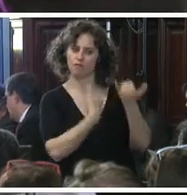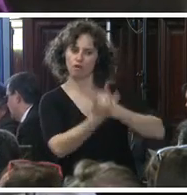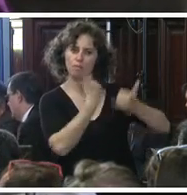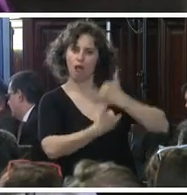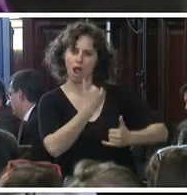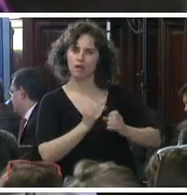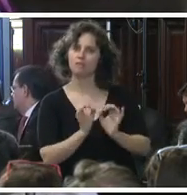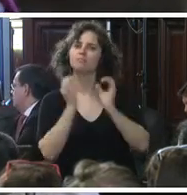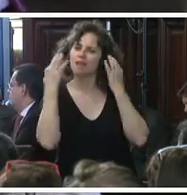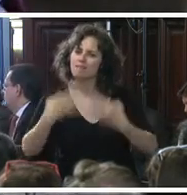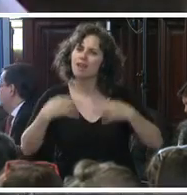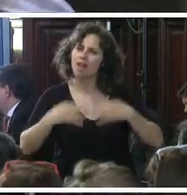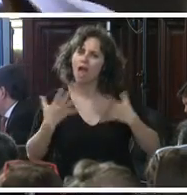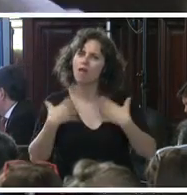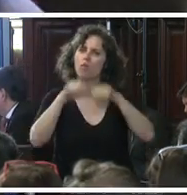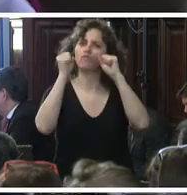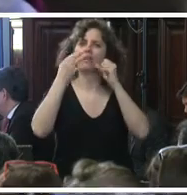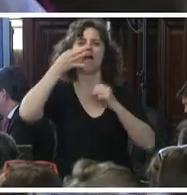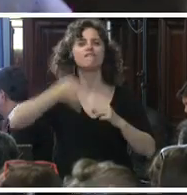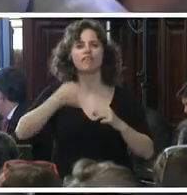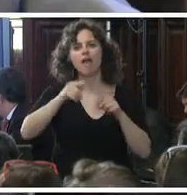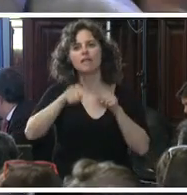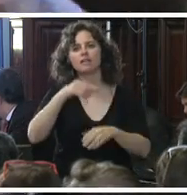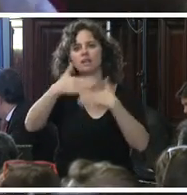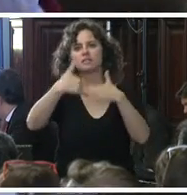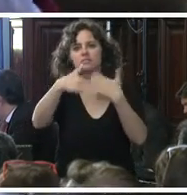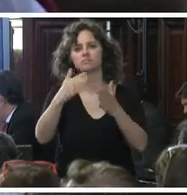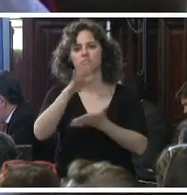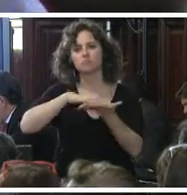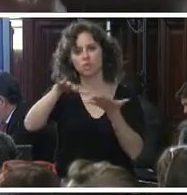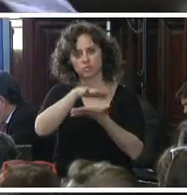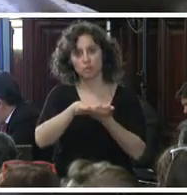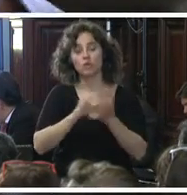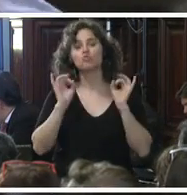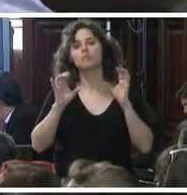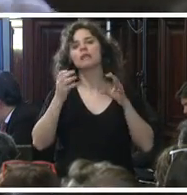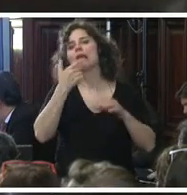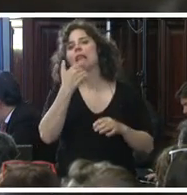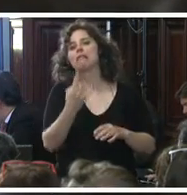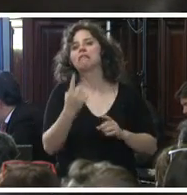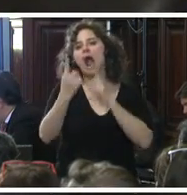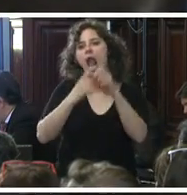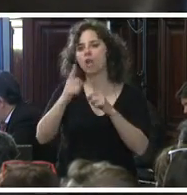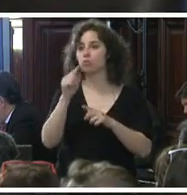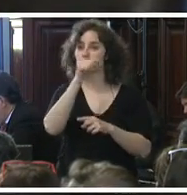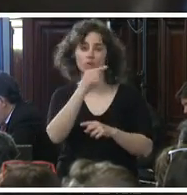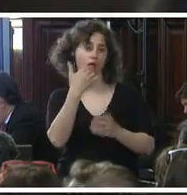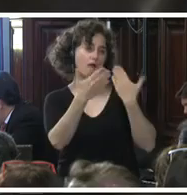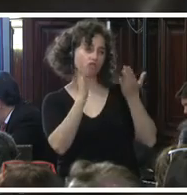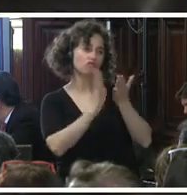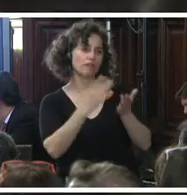en el desmadre años mantenimiento en sartén el mismo de teléfono teléfono